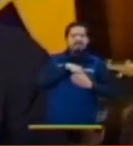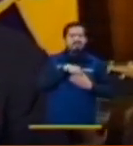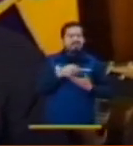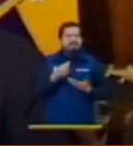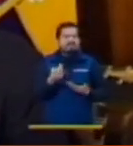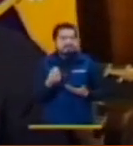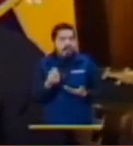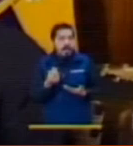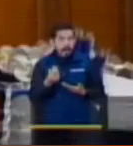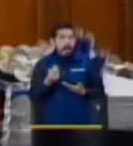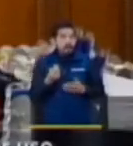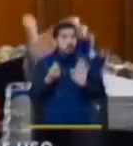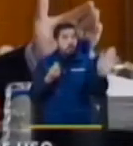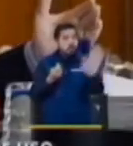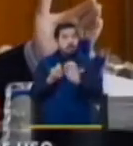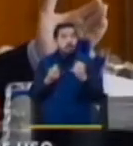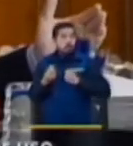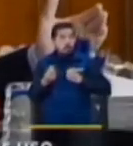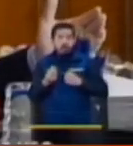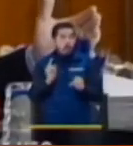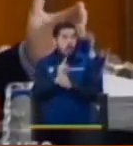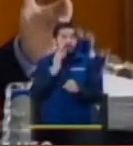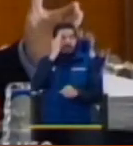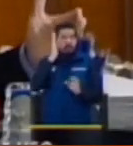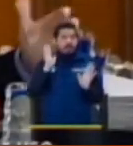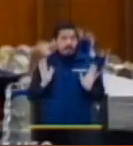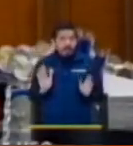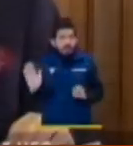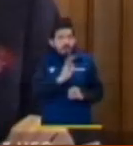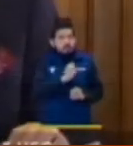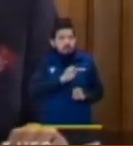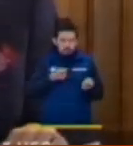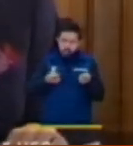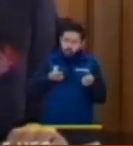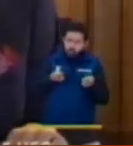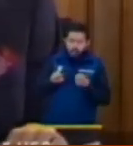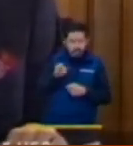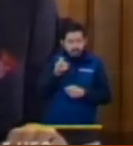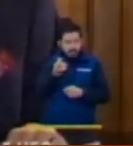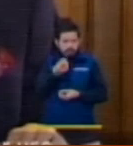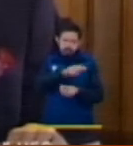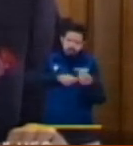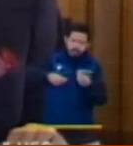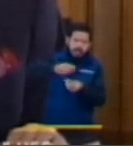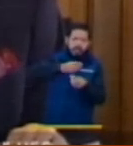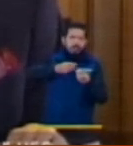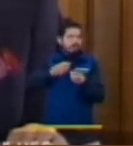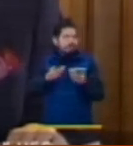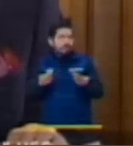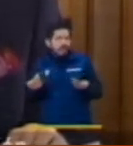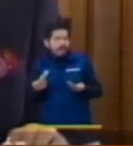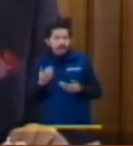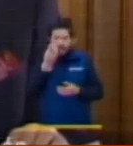los ciudadanos, donde ahora tendrán un mejor uso, pues ustedes mismos podrán